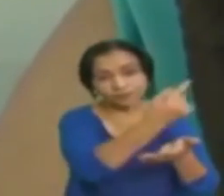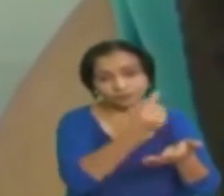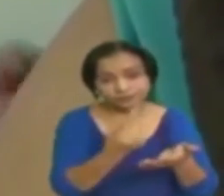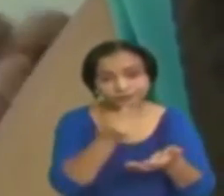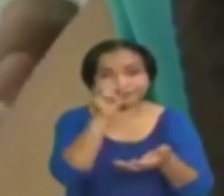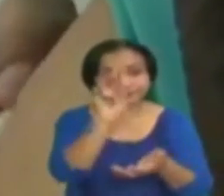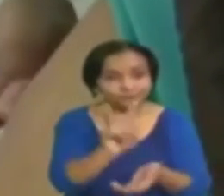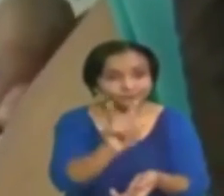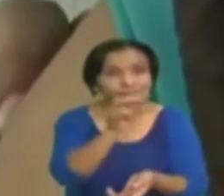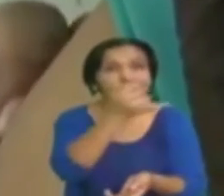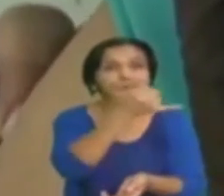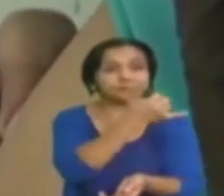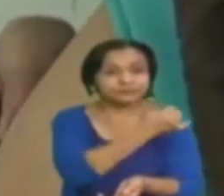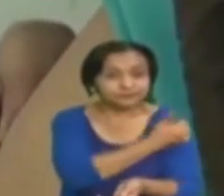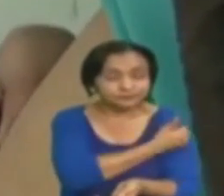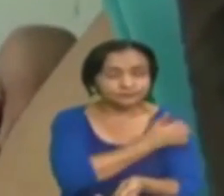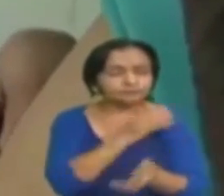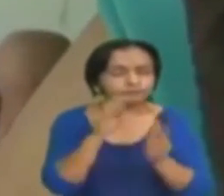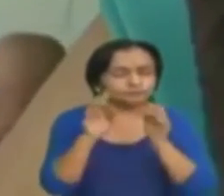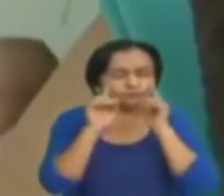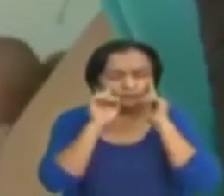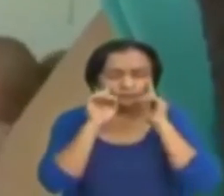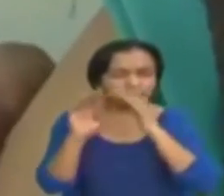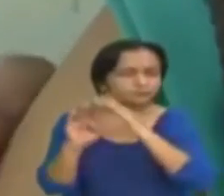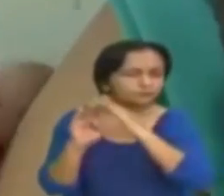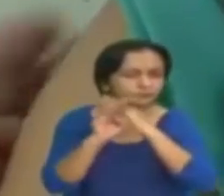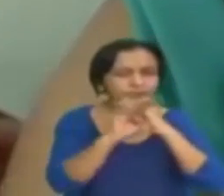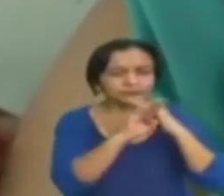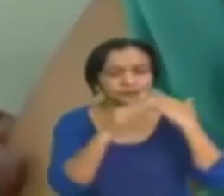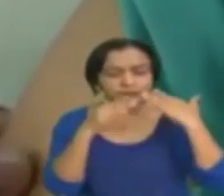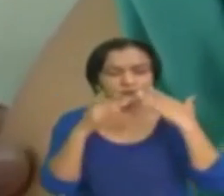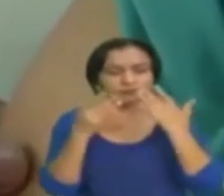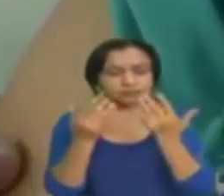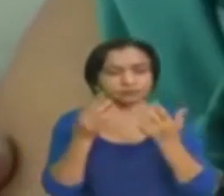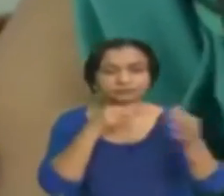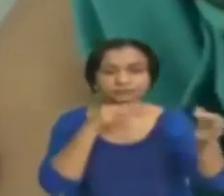desarrollar en los departamentos faltantes. Para Noticias 12, Gabriela Solórzano.